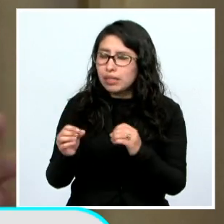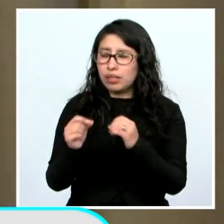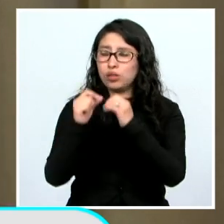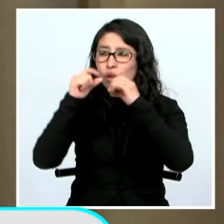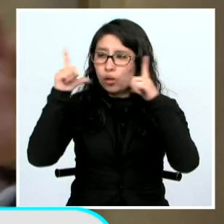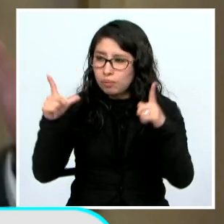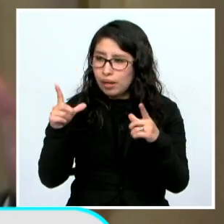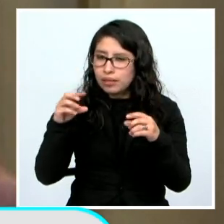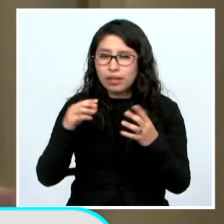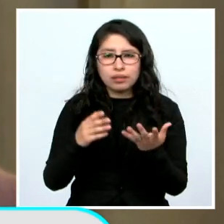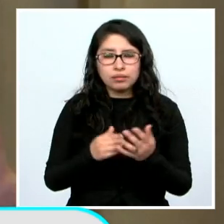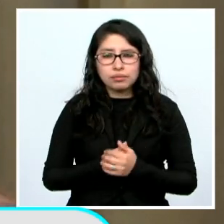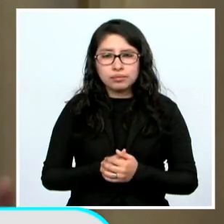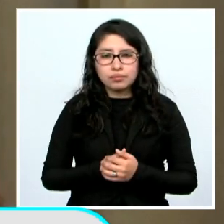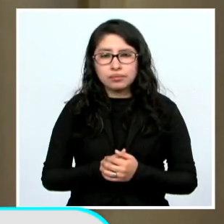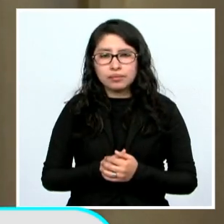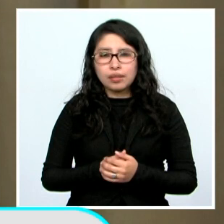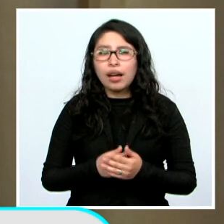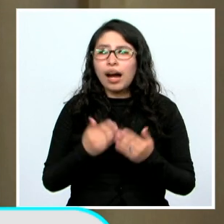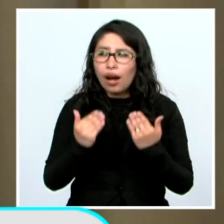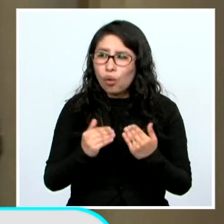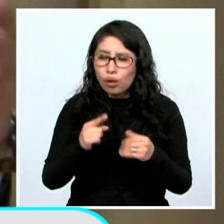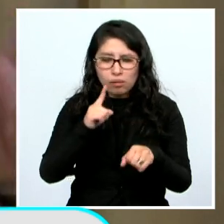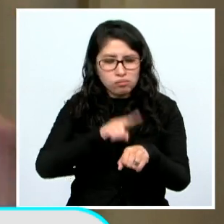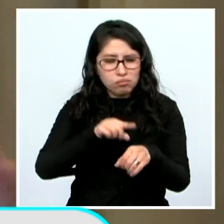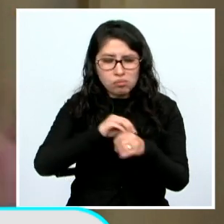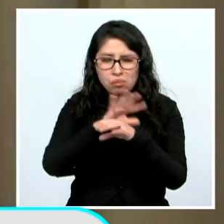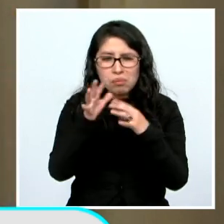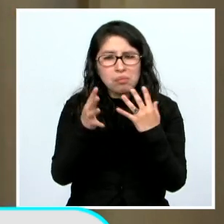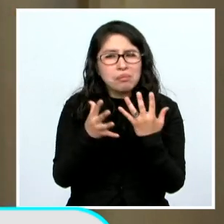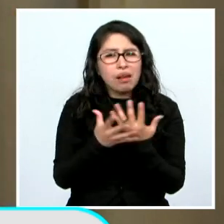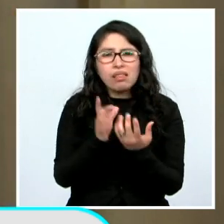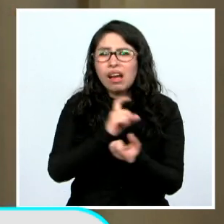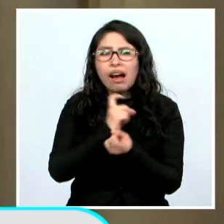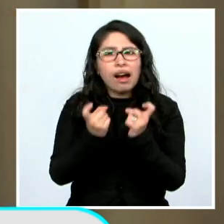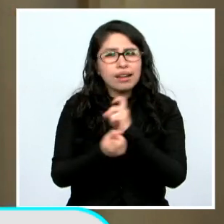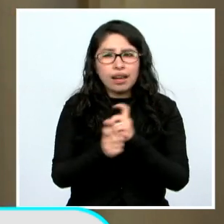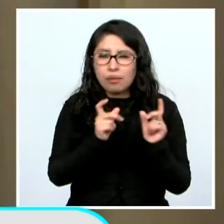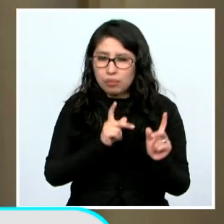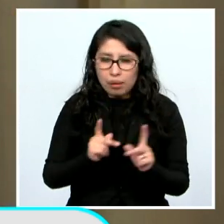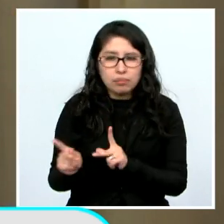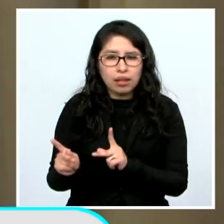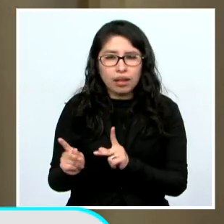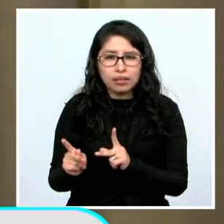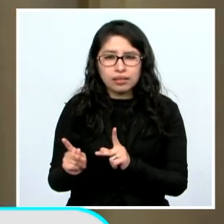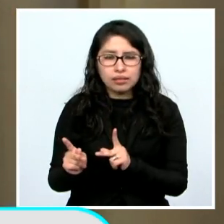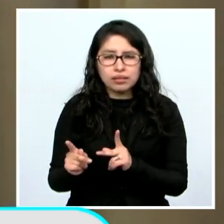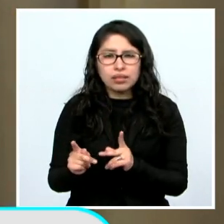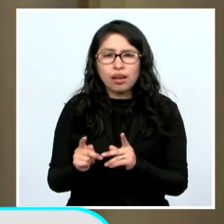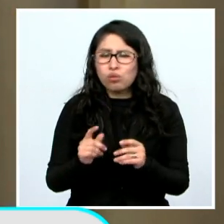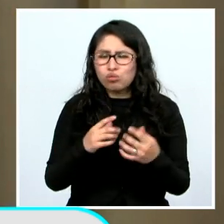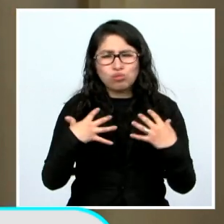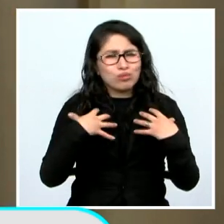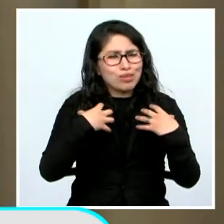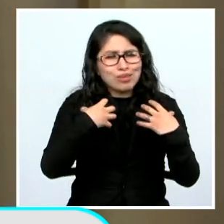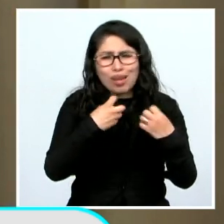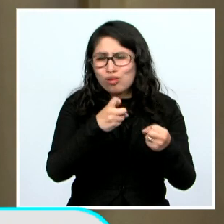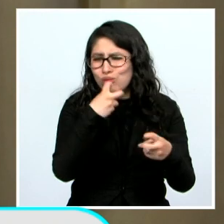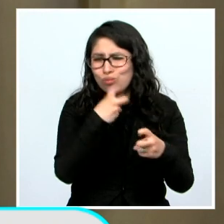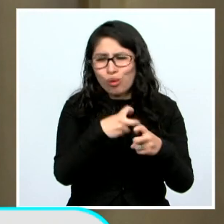ha alterado todos los planes. Usted tiene razón, ha afectado la salud, pero está golpeando muy duro a la economía.